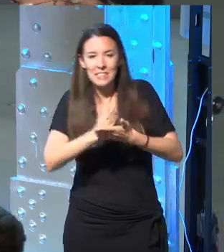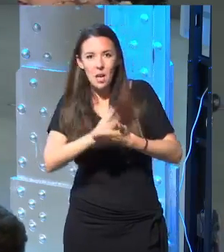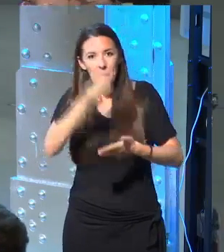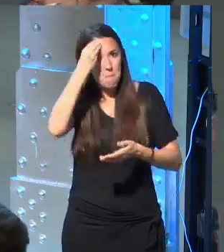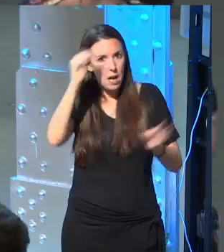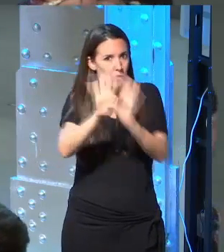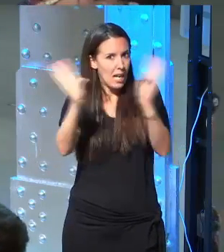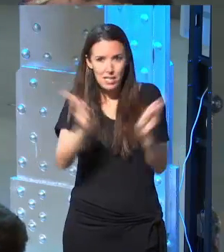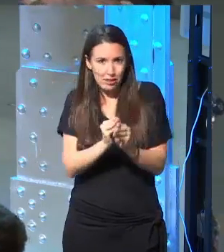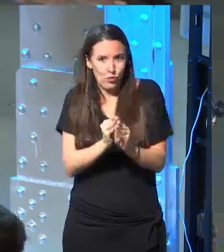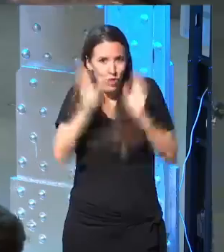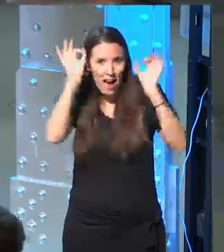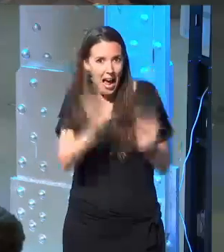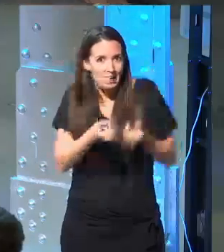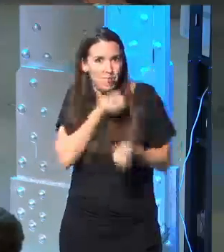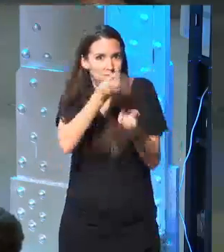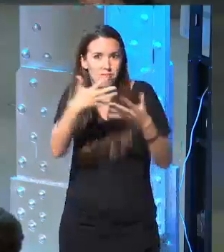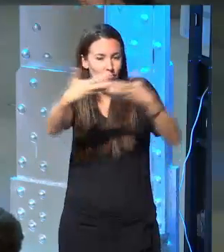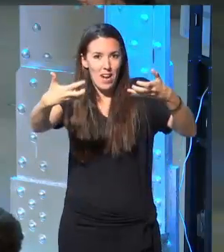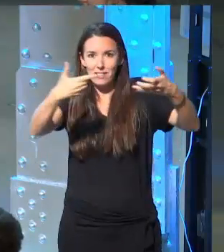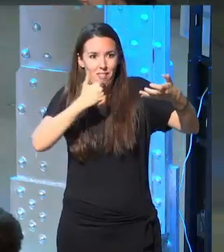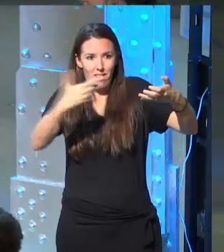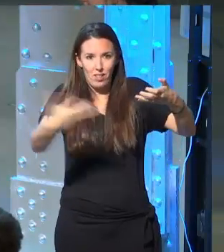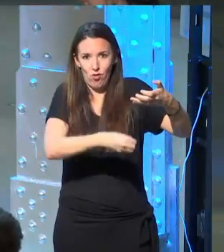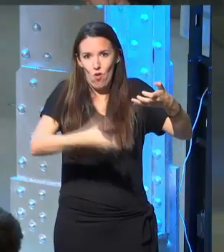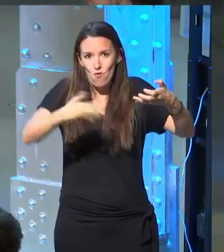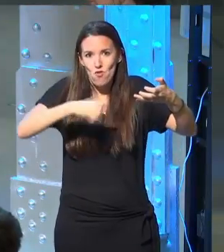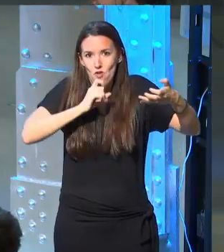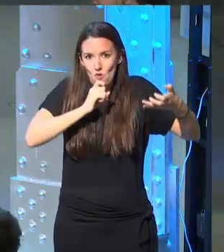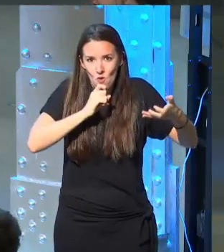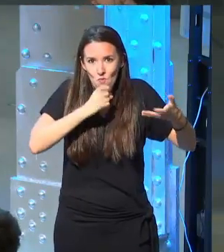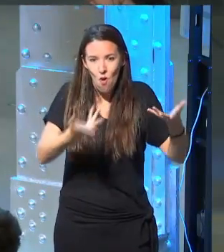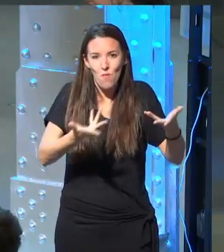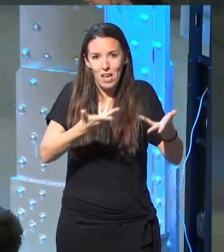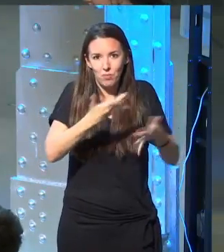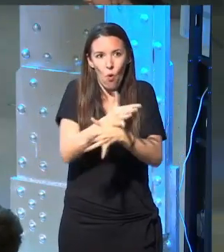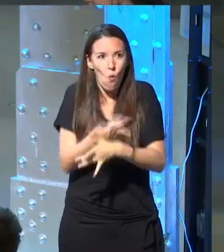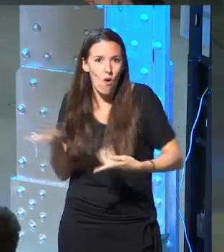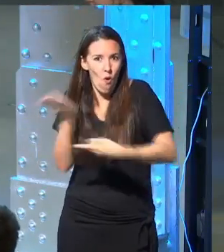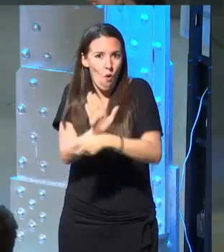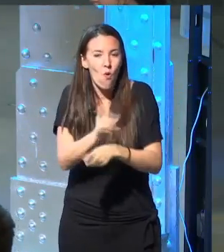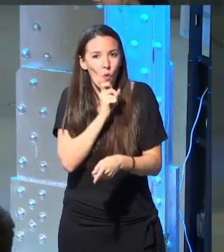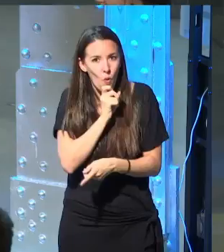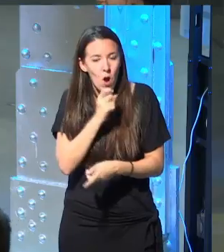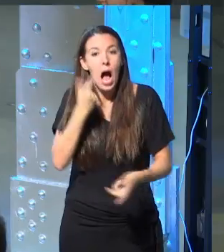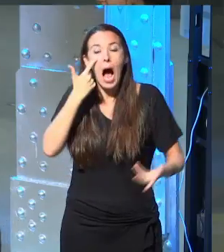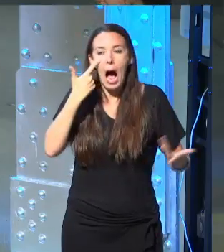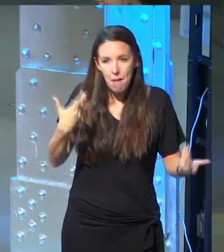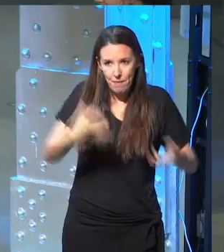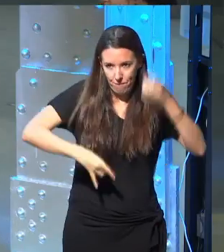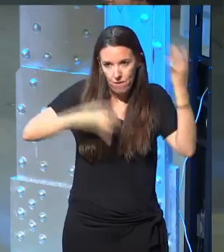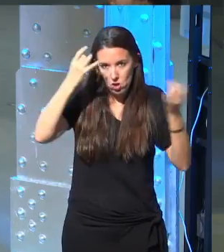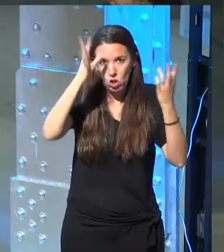resumen de por qué ha funcionado esto y de pues eso, del juego planteado, ¿no? Que es, a ver, es una ficción,